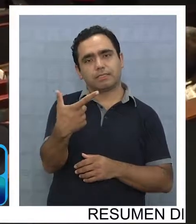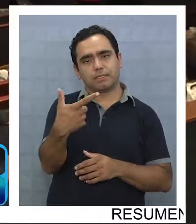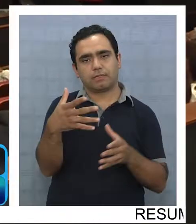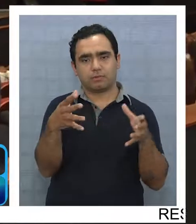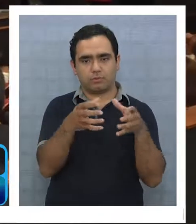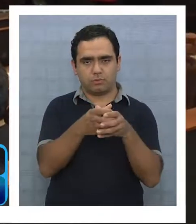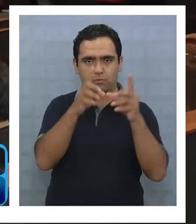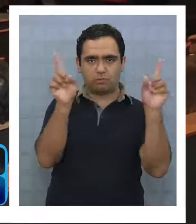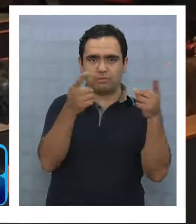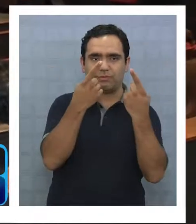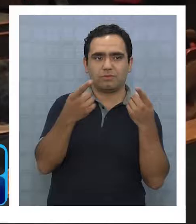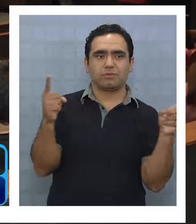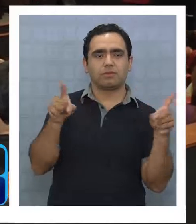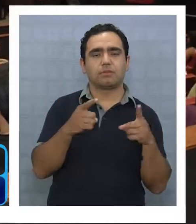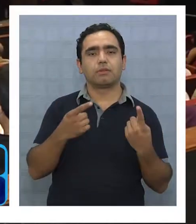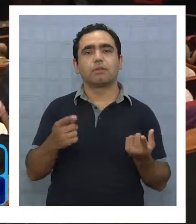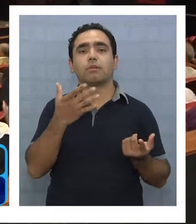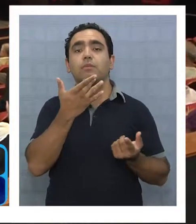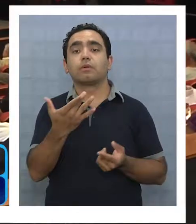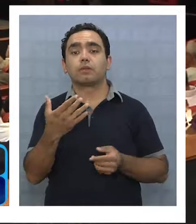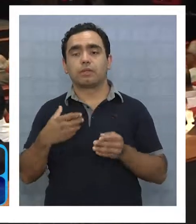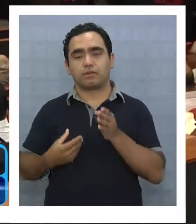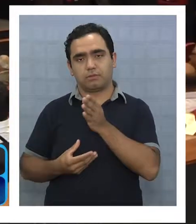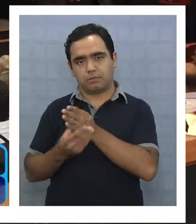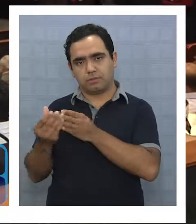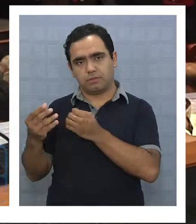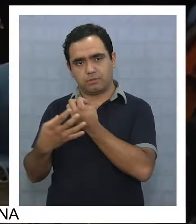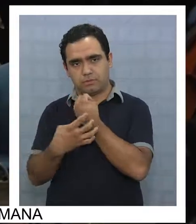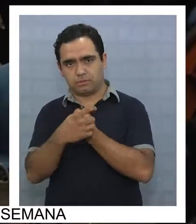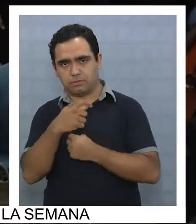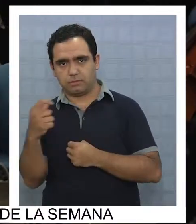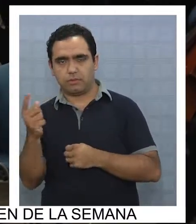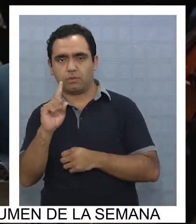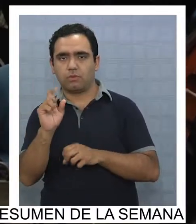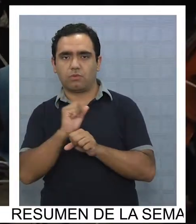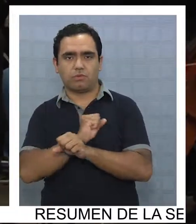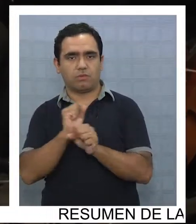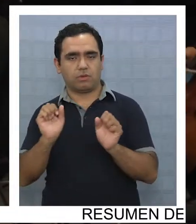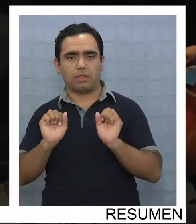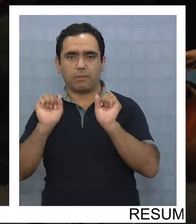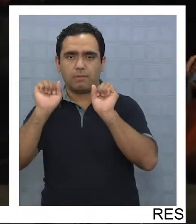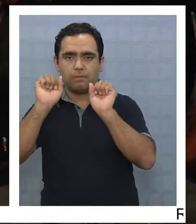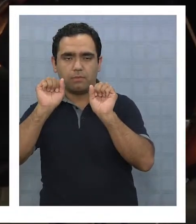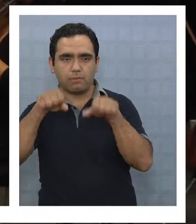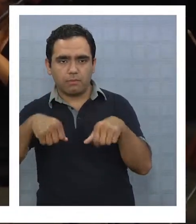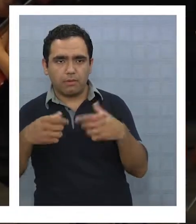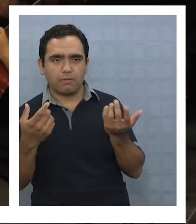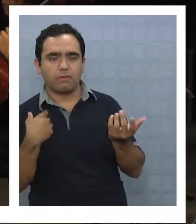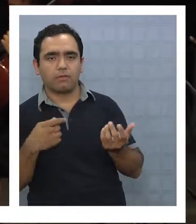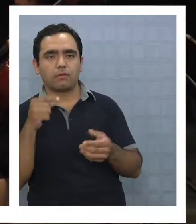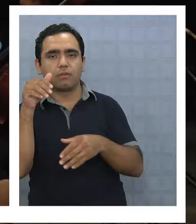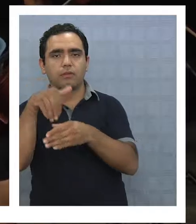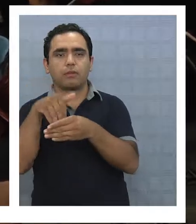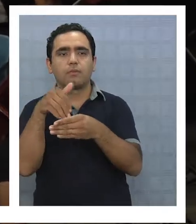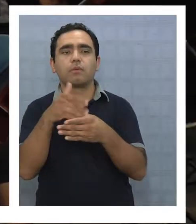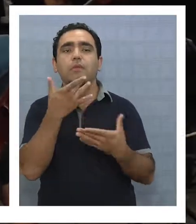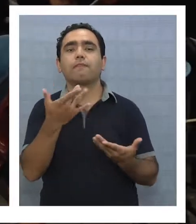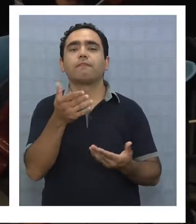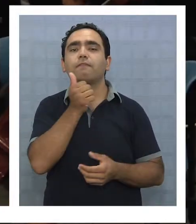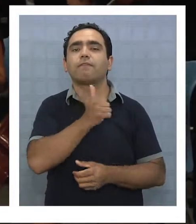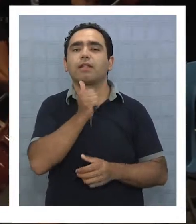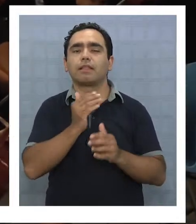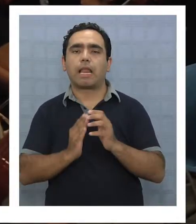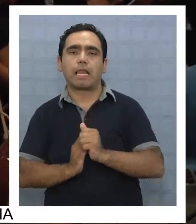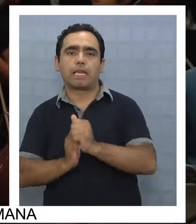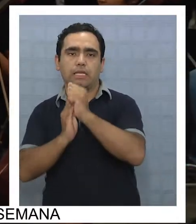orquesta regional debido a que el CORE no puede resolver temas oficiales por la ausencia de su presidente titular. Todos nos